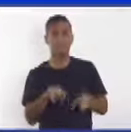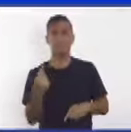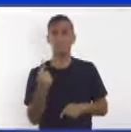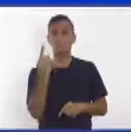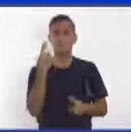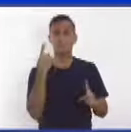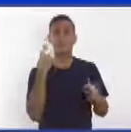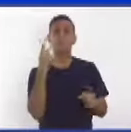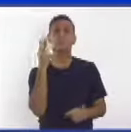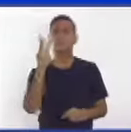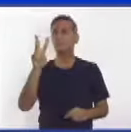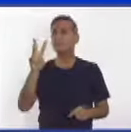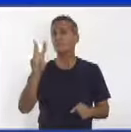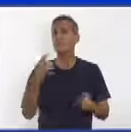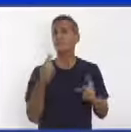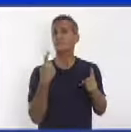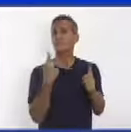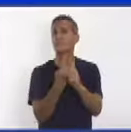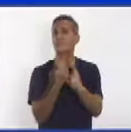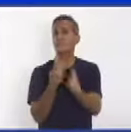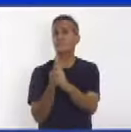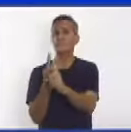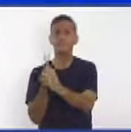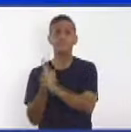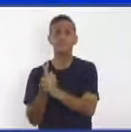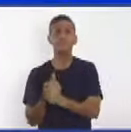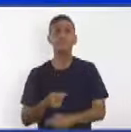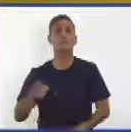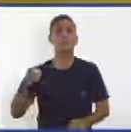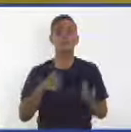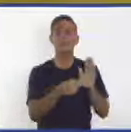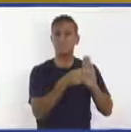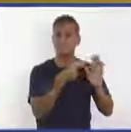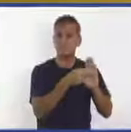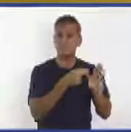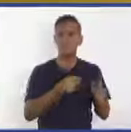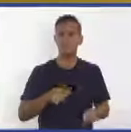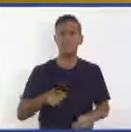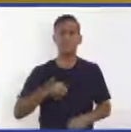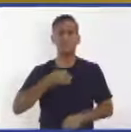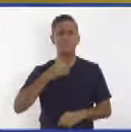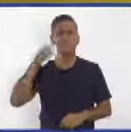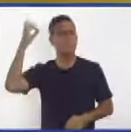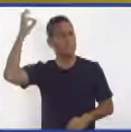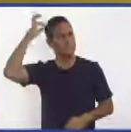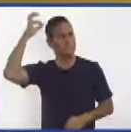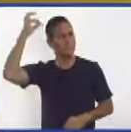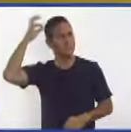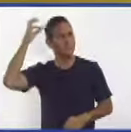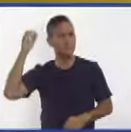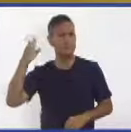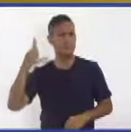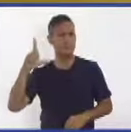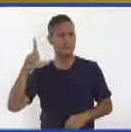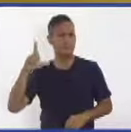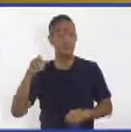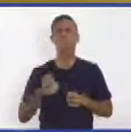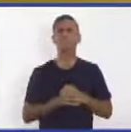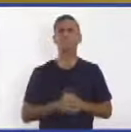que tendremos con la asignatura de español literatura esa que tanto se preocupa por que ustedes sean